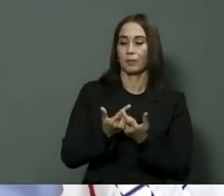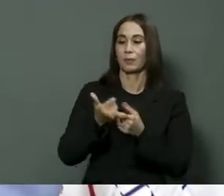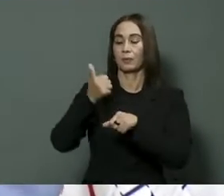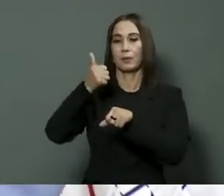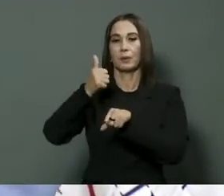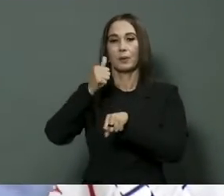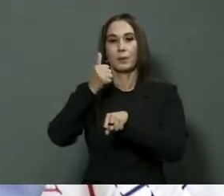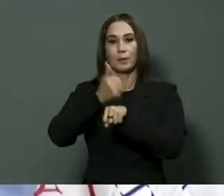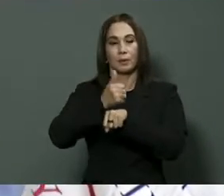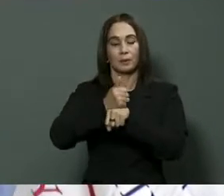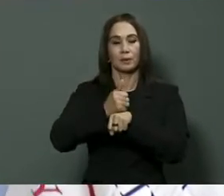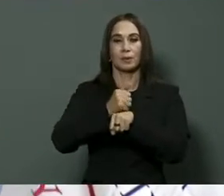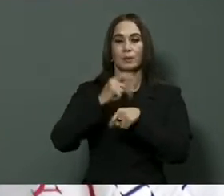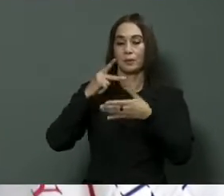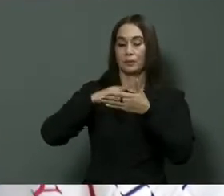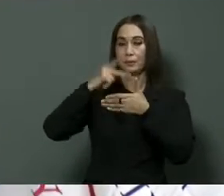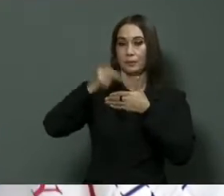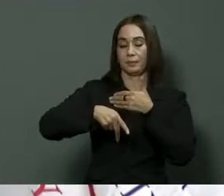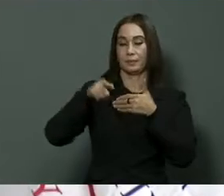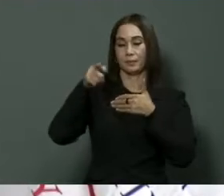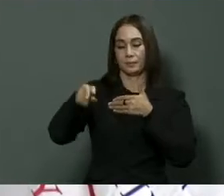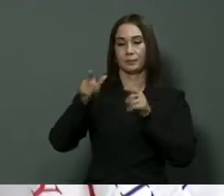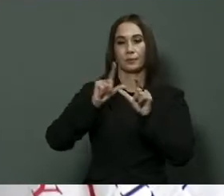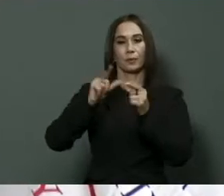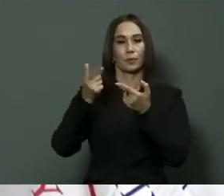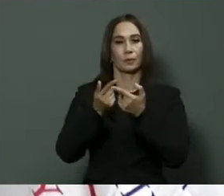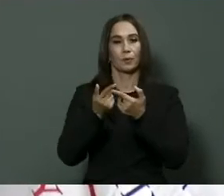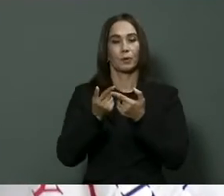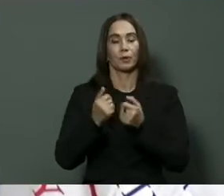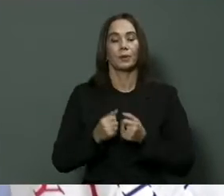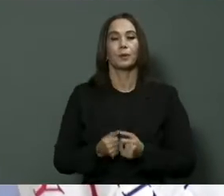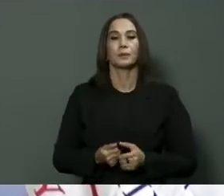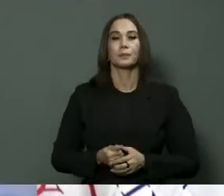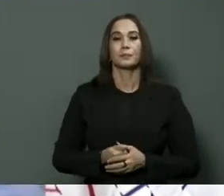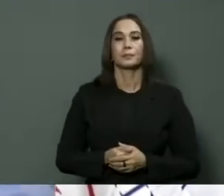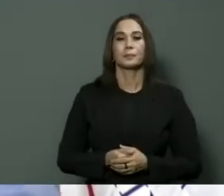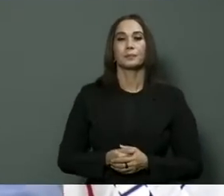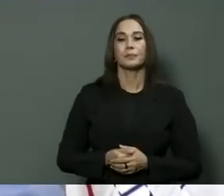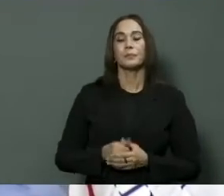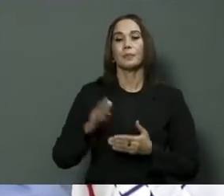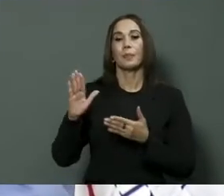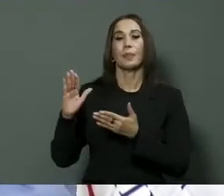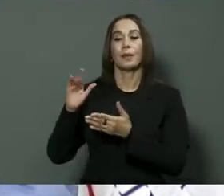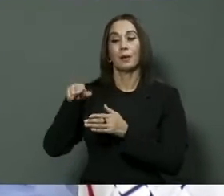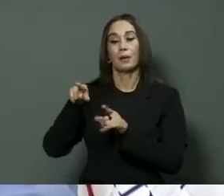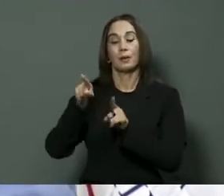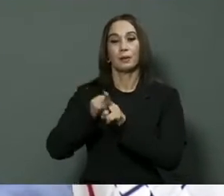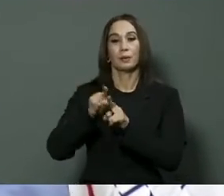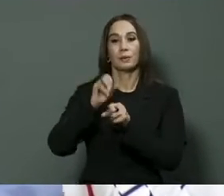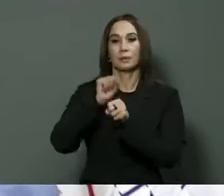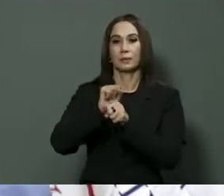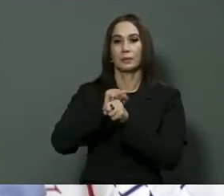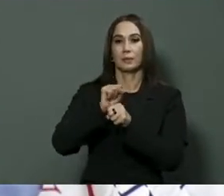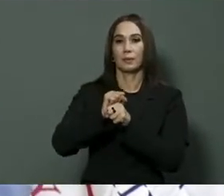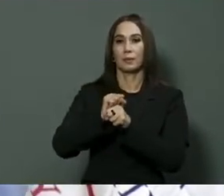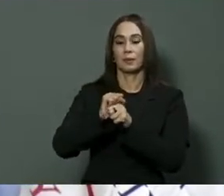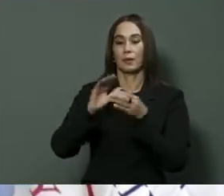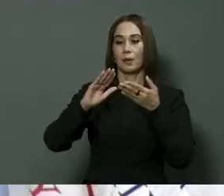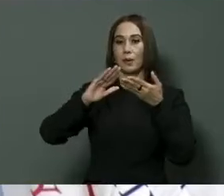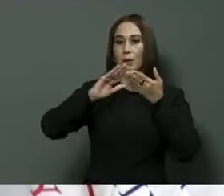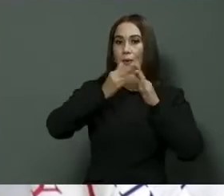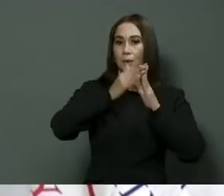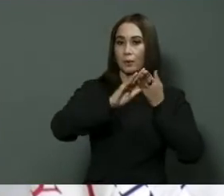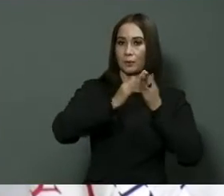intervenir. Conjuntamente, todas estas acciones las llevaremos a cabo con las juntas